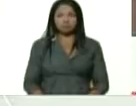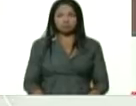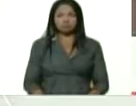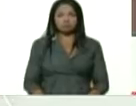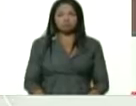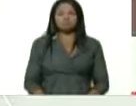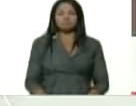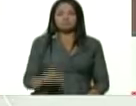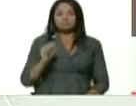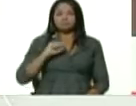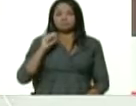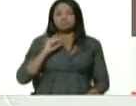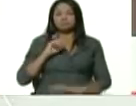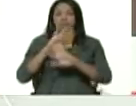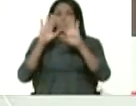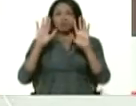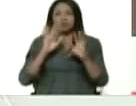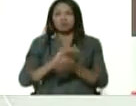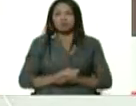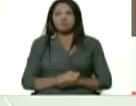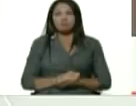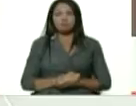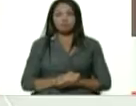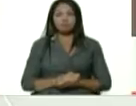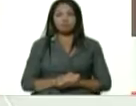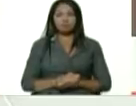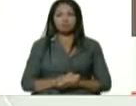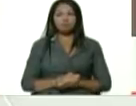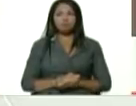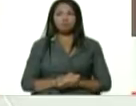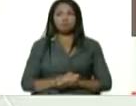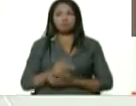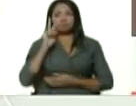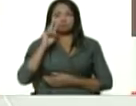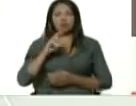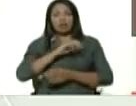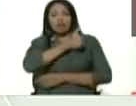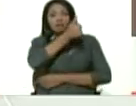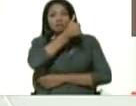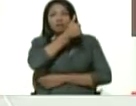Correcto. Sí, aquí está el jefe del SEBIN